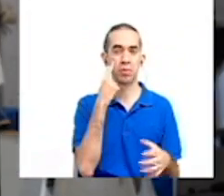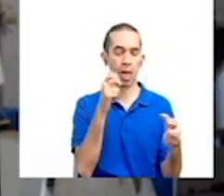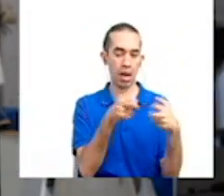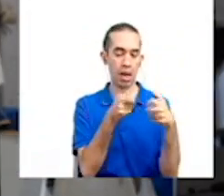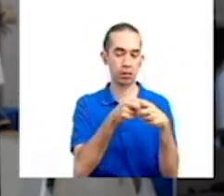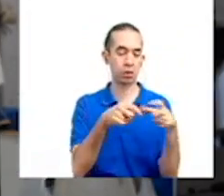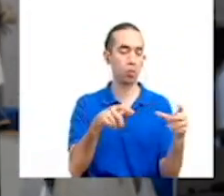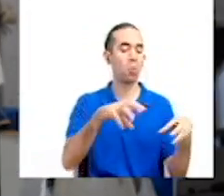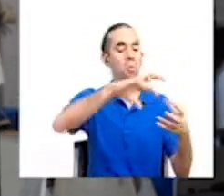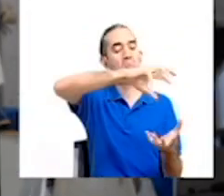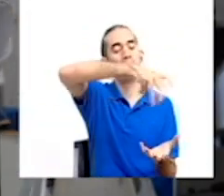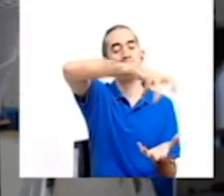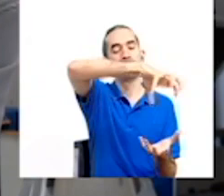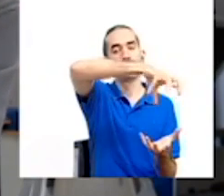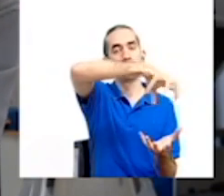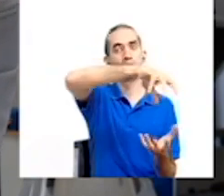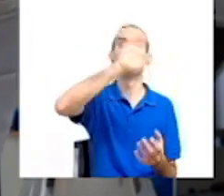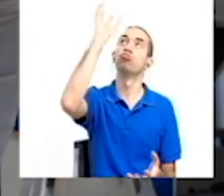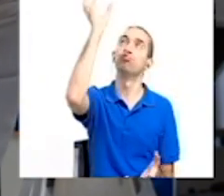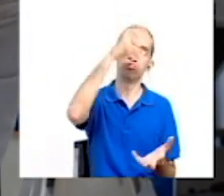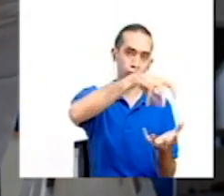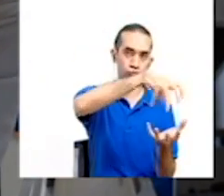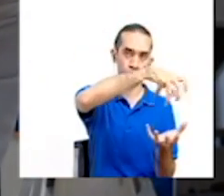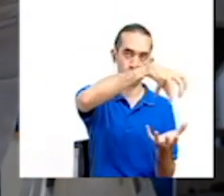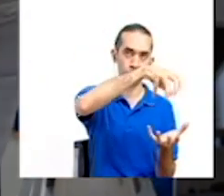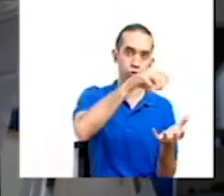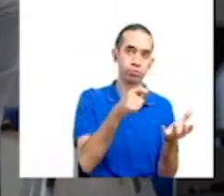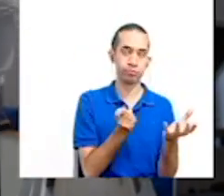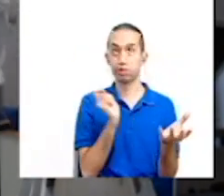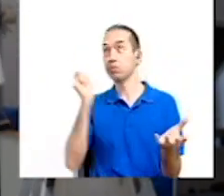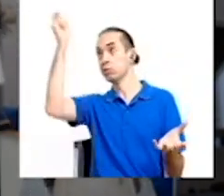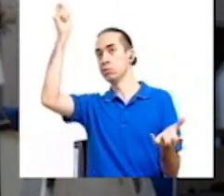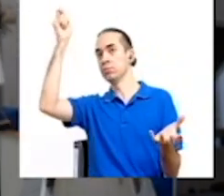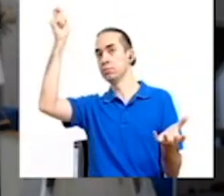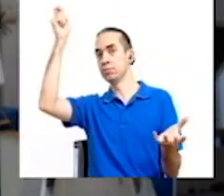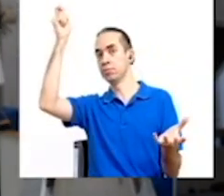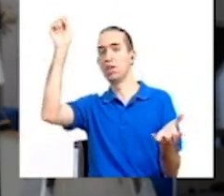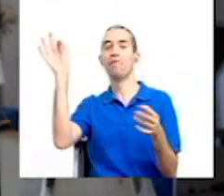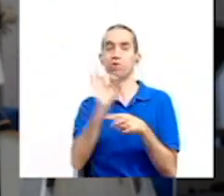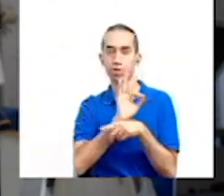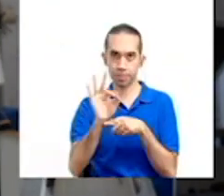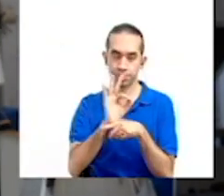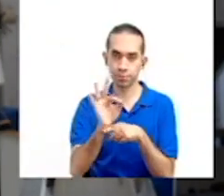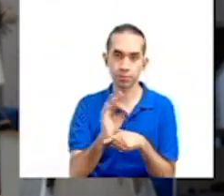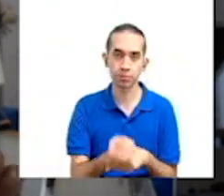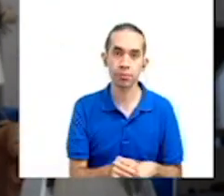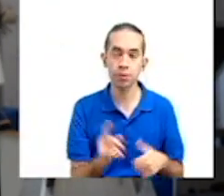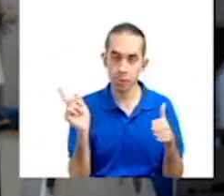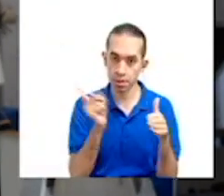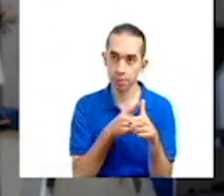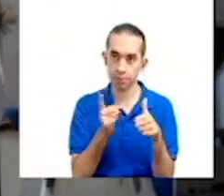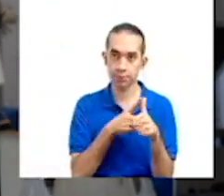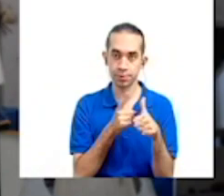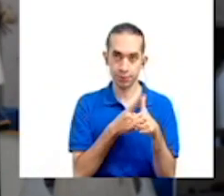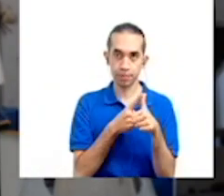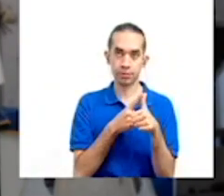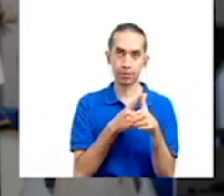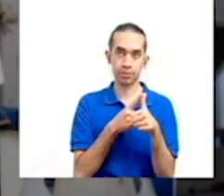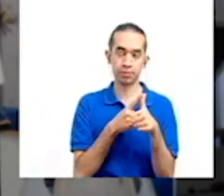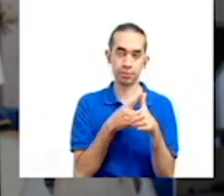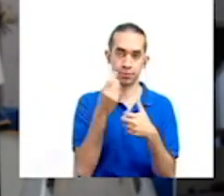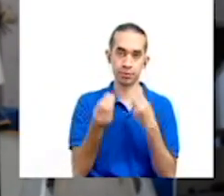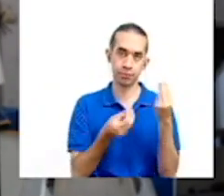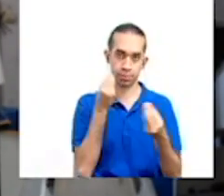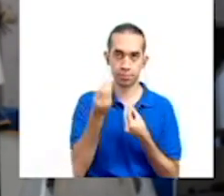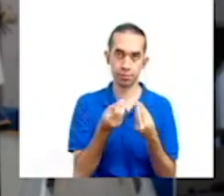es un bombillo conectado. Ok, ahí está, funciona. ¿Qué es lo primero que tenemos que hacer? Lo primero que tenemos que hacer